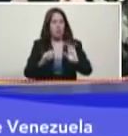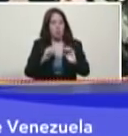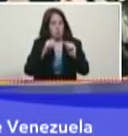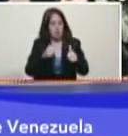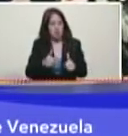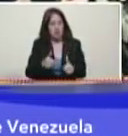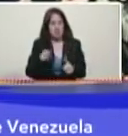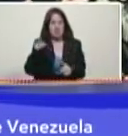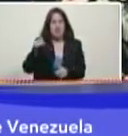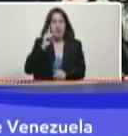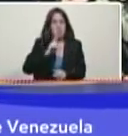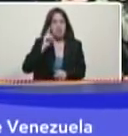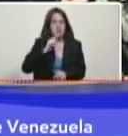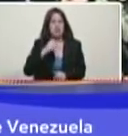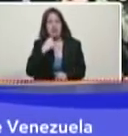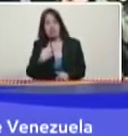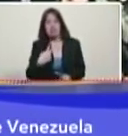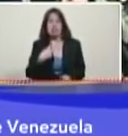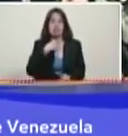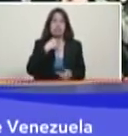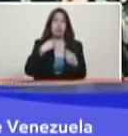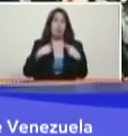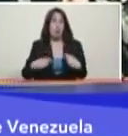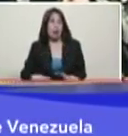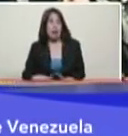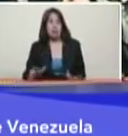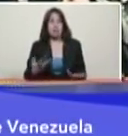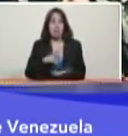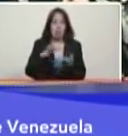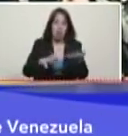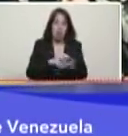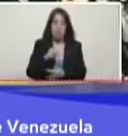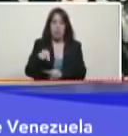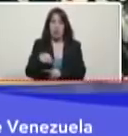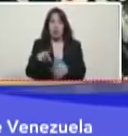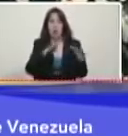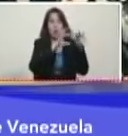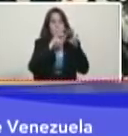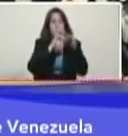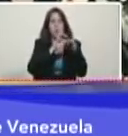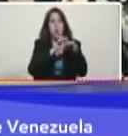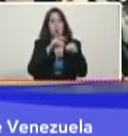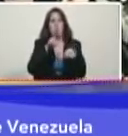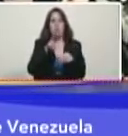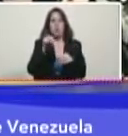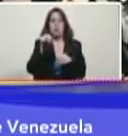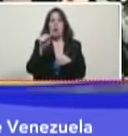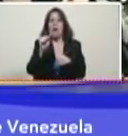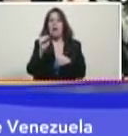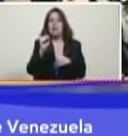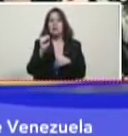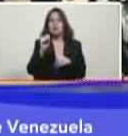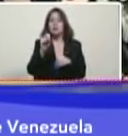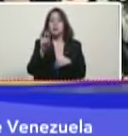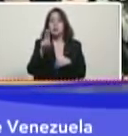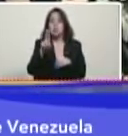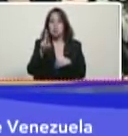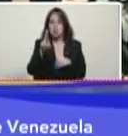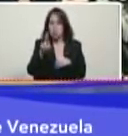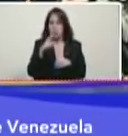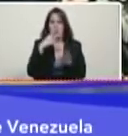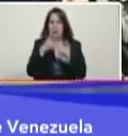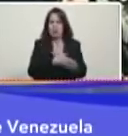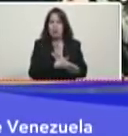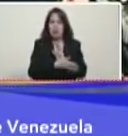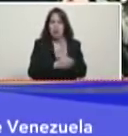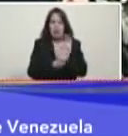farsa de crisis humanitaria en Venezuela, la Unión de Naciones Suramericanas, la UNASUR, envió para acá una delegación técnica a hacer un estudio,